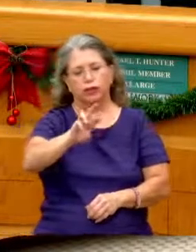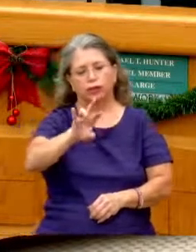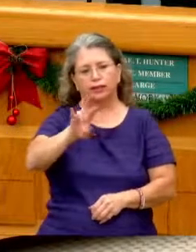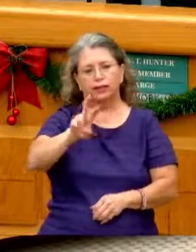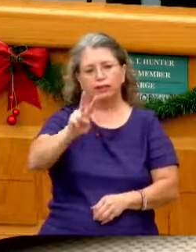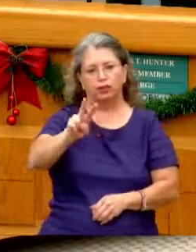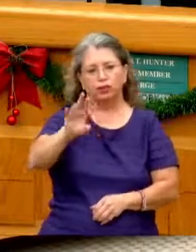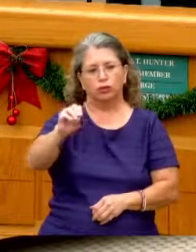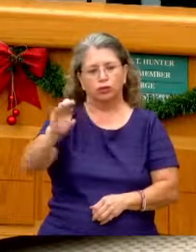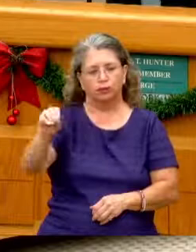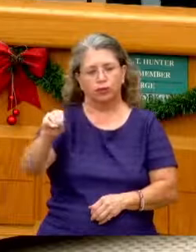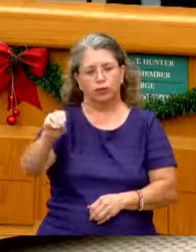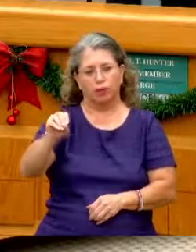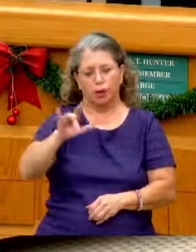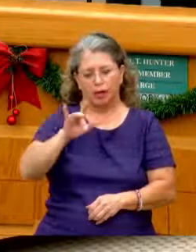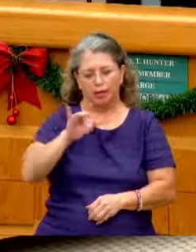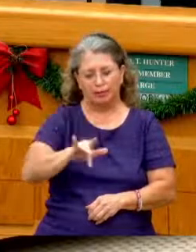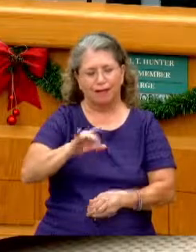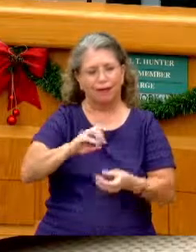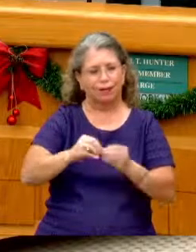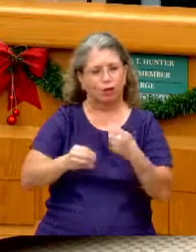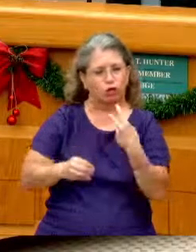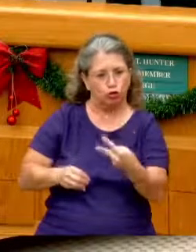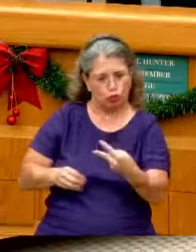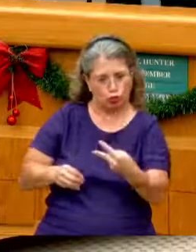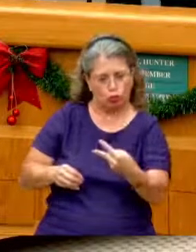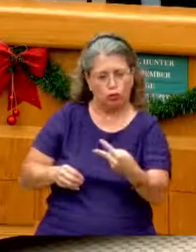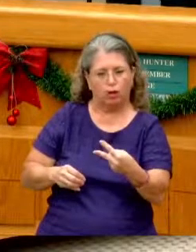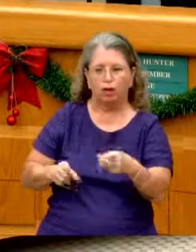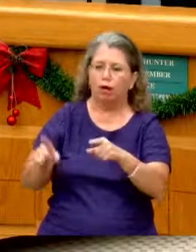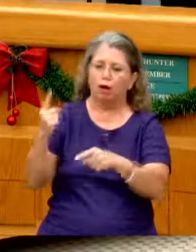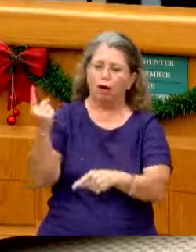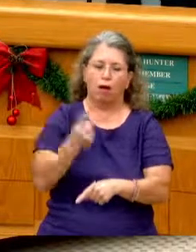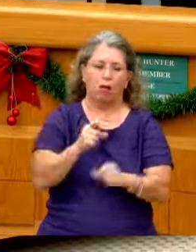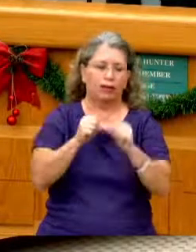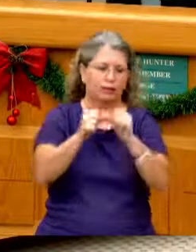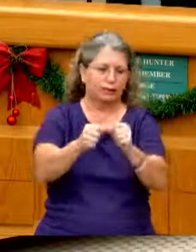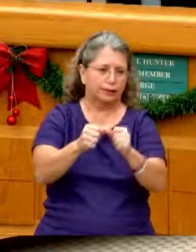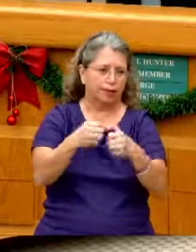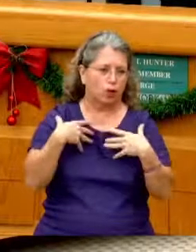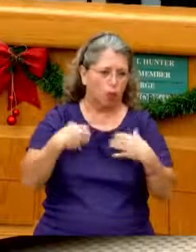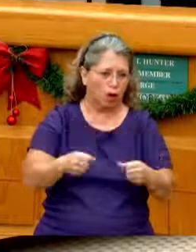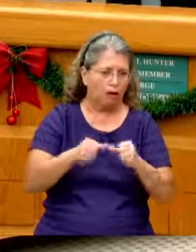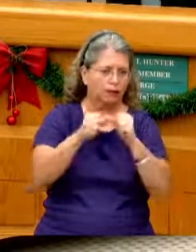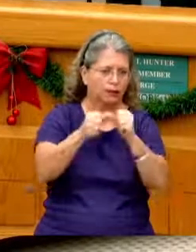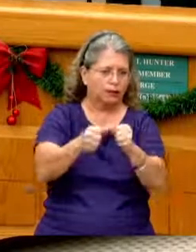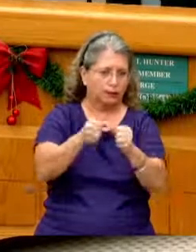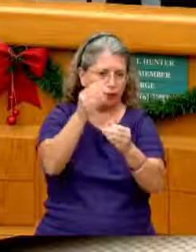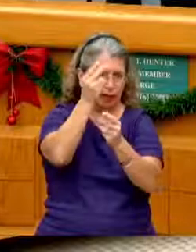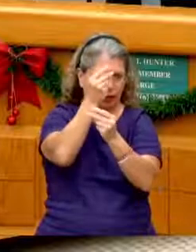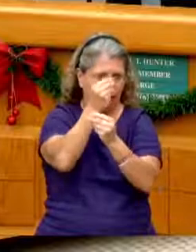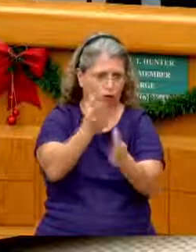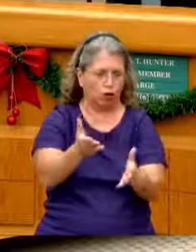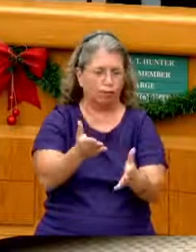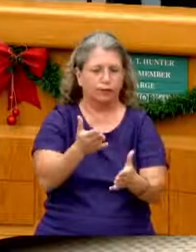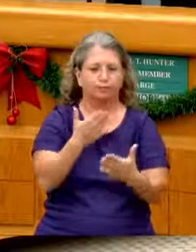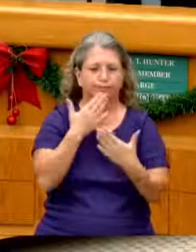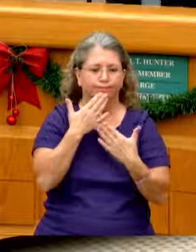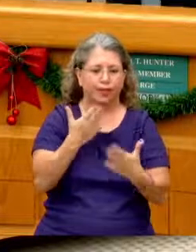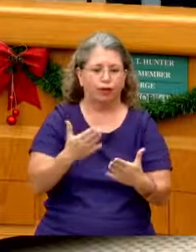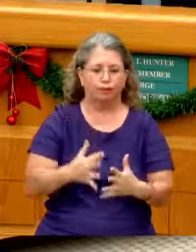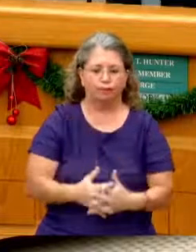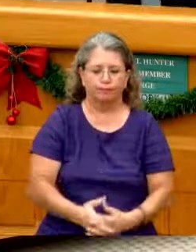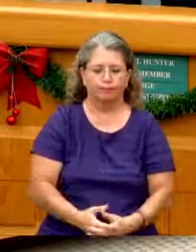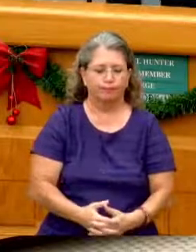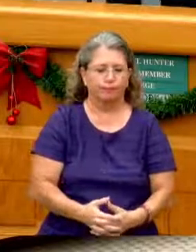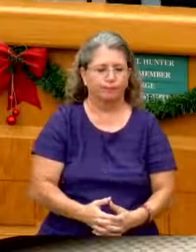826-7200, option 2. And as always, stay well and stay informed. Thank you. En las últimas